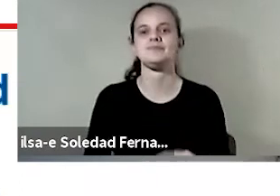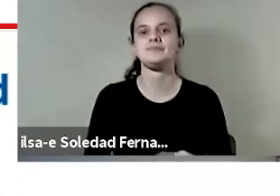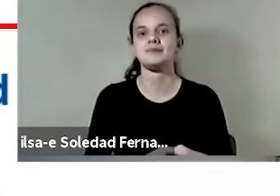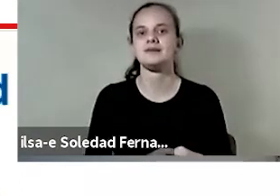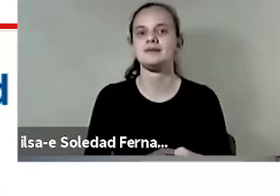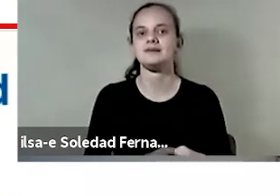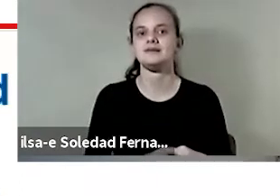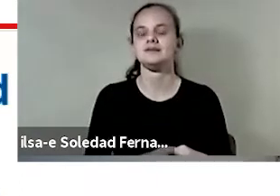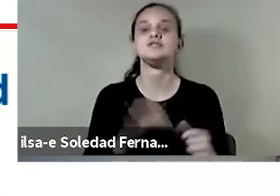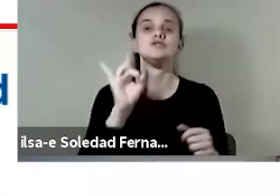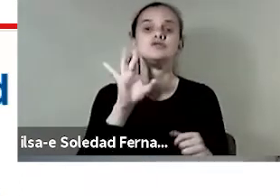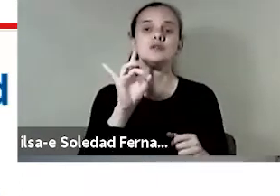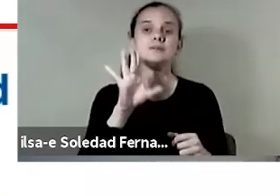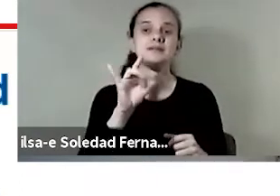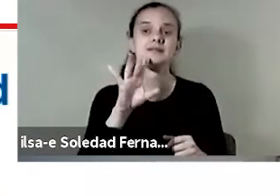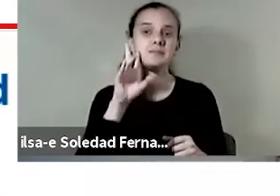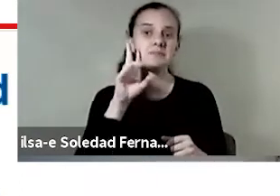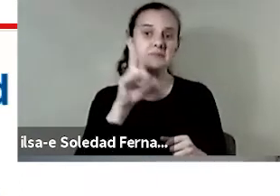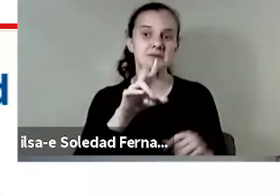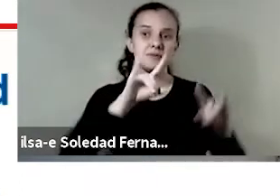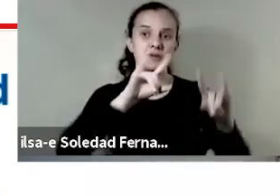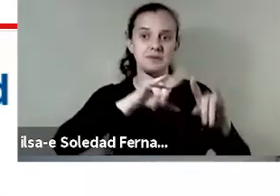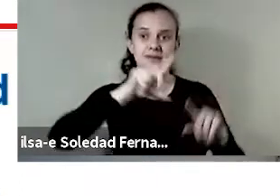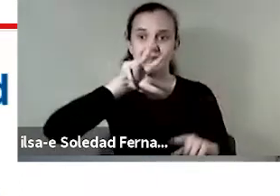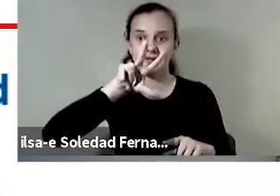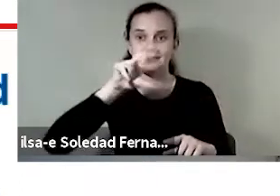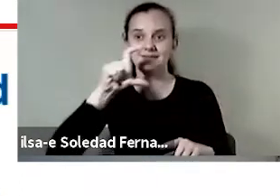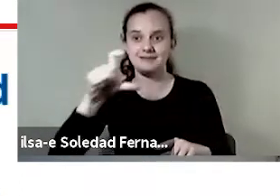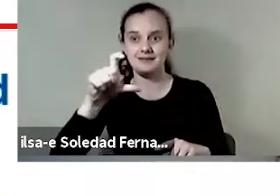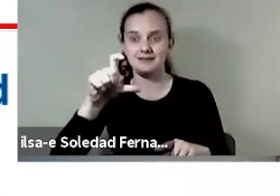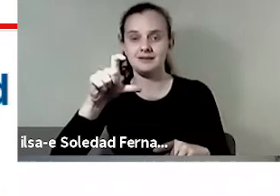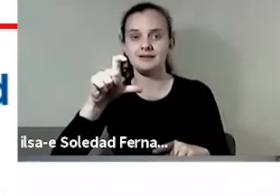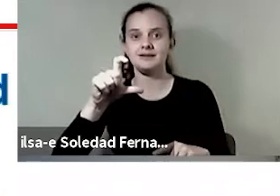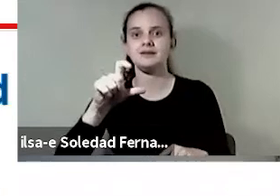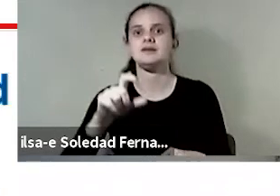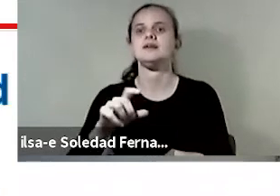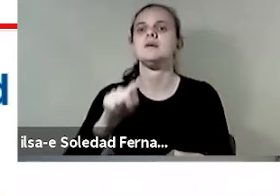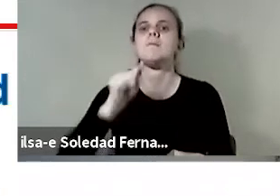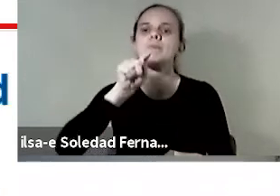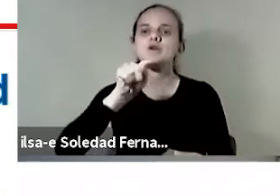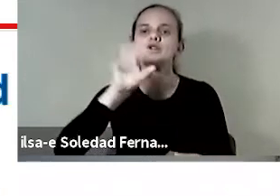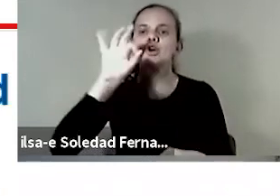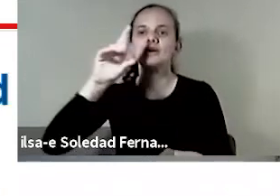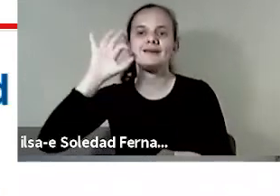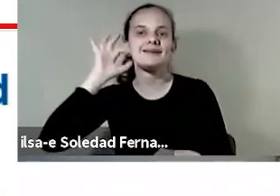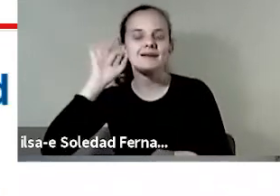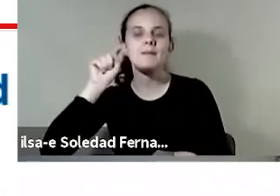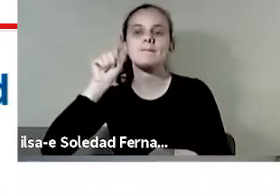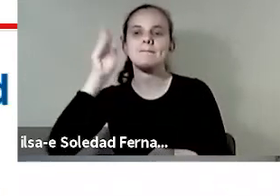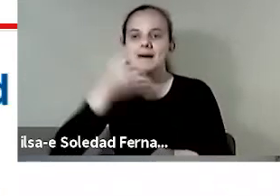Aquí abajo tienen, ¿sí?, la captura de pantalla. Esta es una captura de pantalla, lo que estamos viendo, simplemente de la página de la